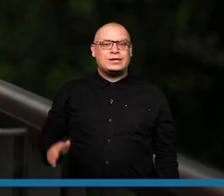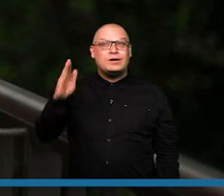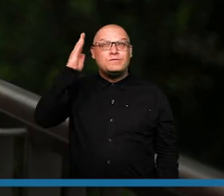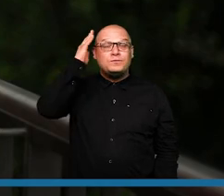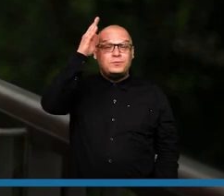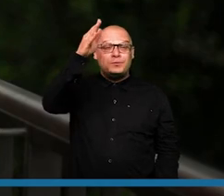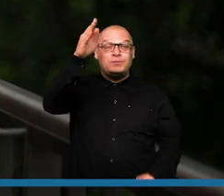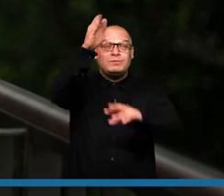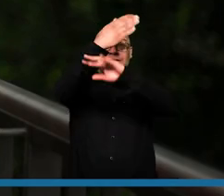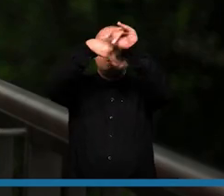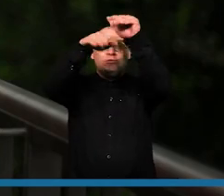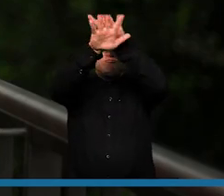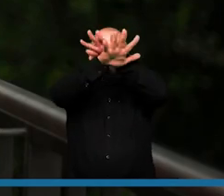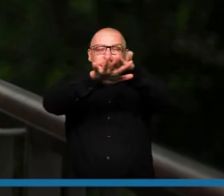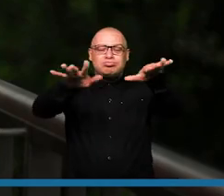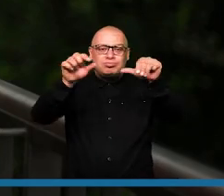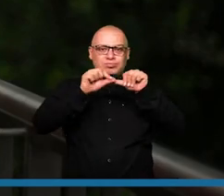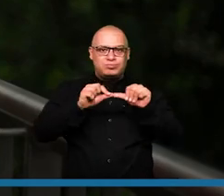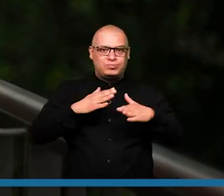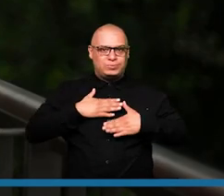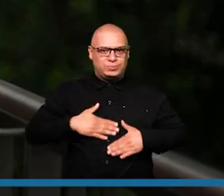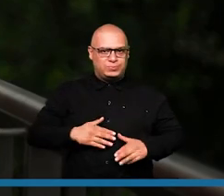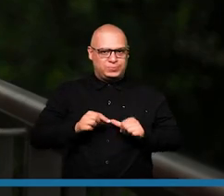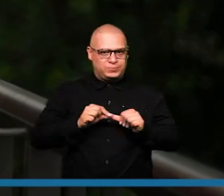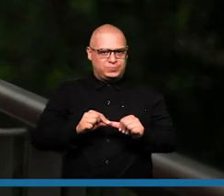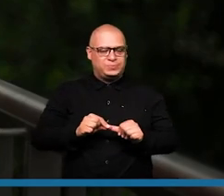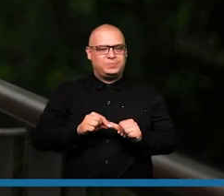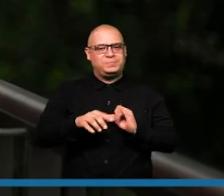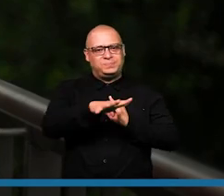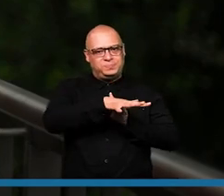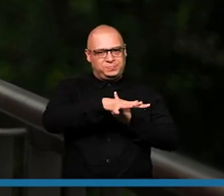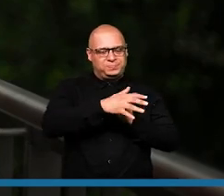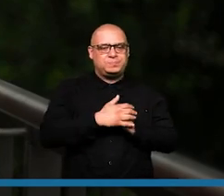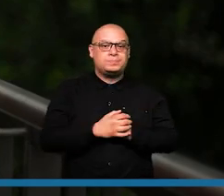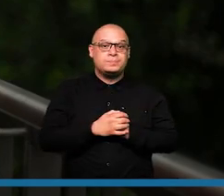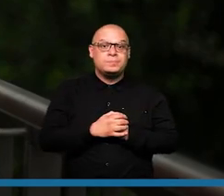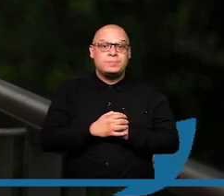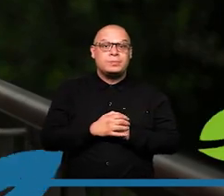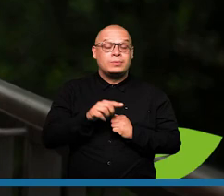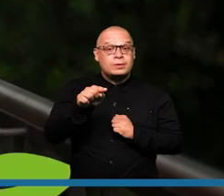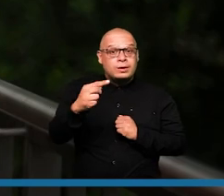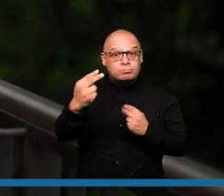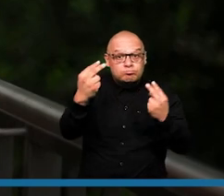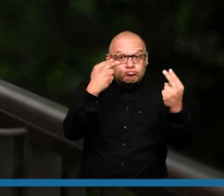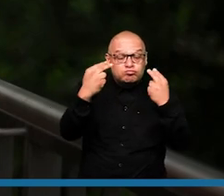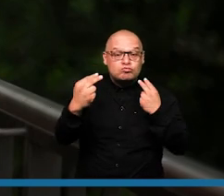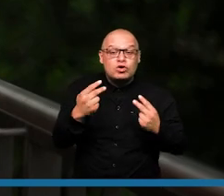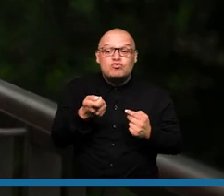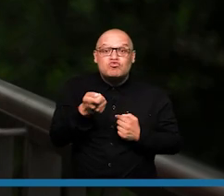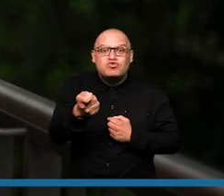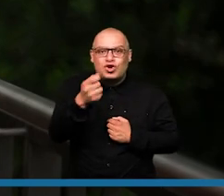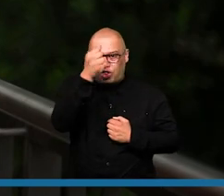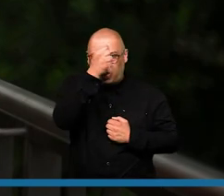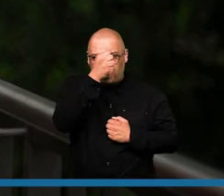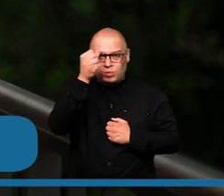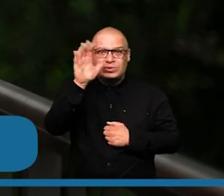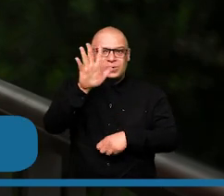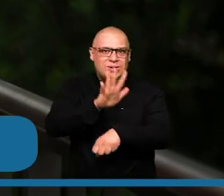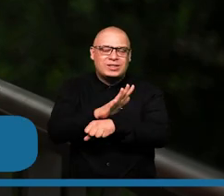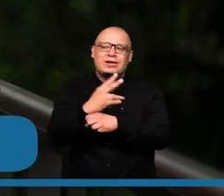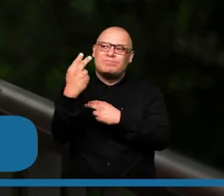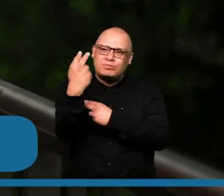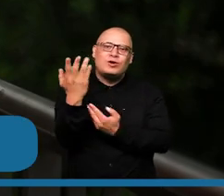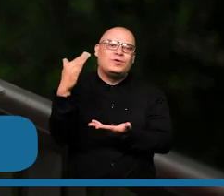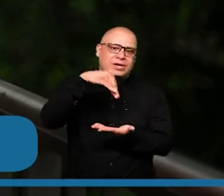Recuerde que este programa puede verlo en repetición el próximo domingo a las 5 de la tarde. Hasta aquí Área Sostenible, el programa que cuenta